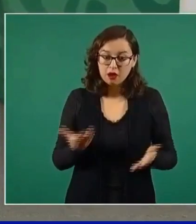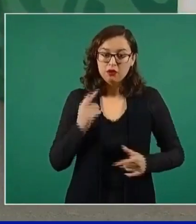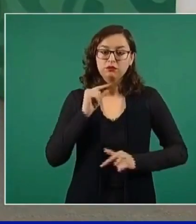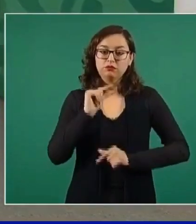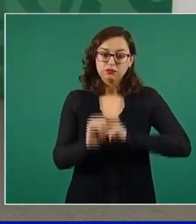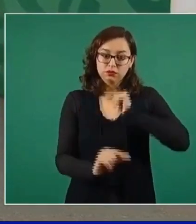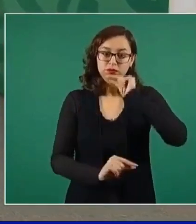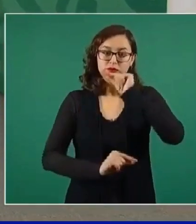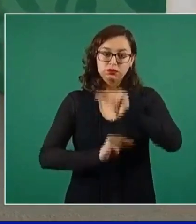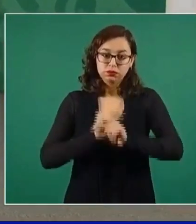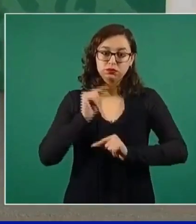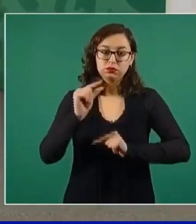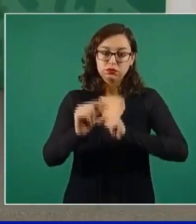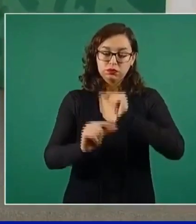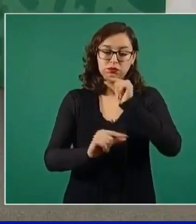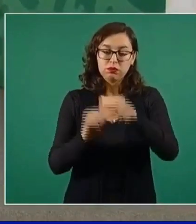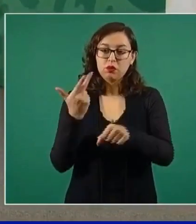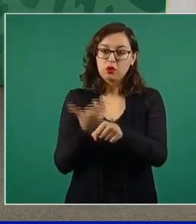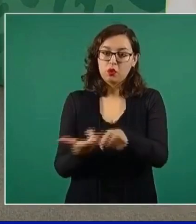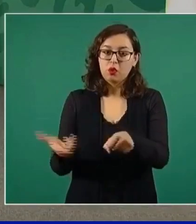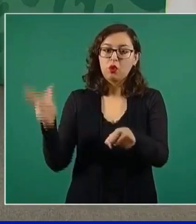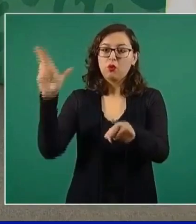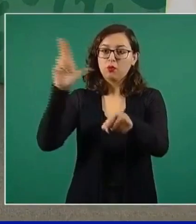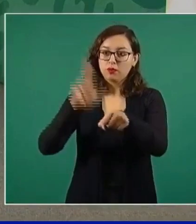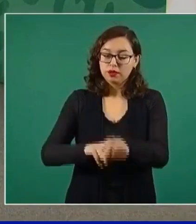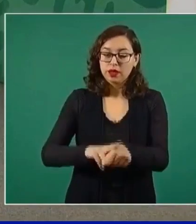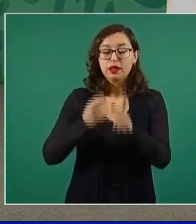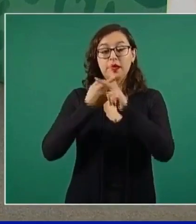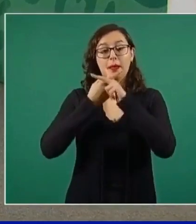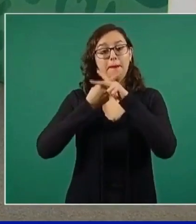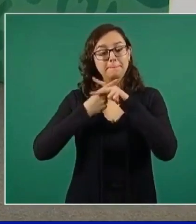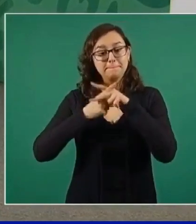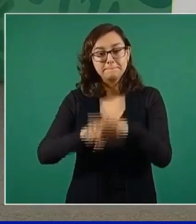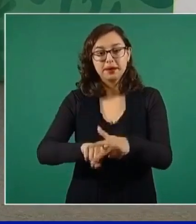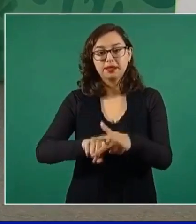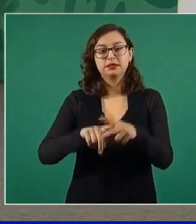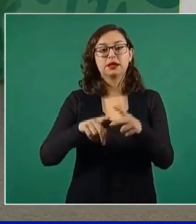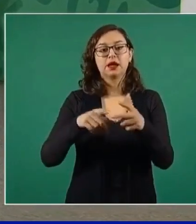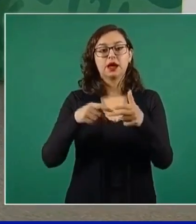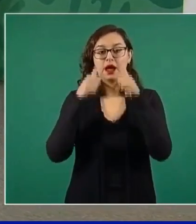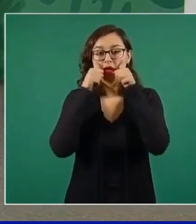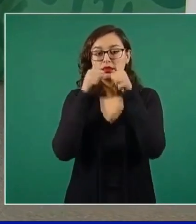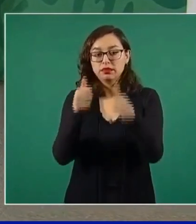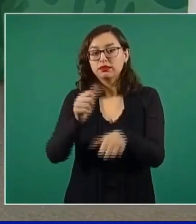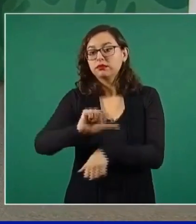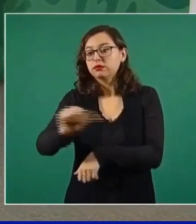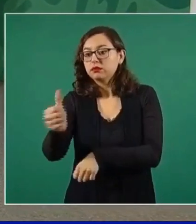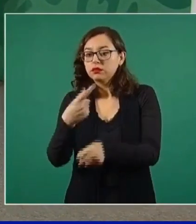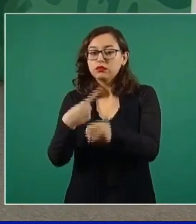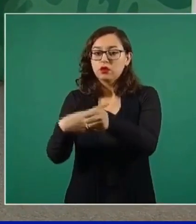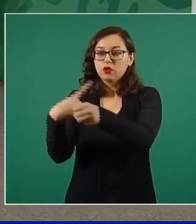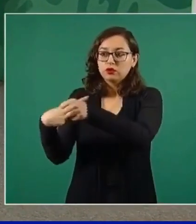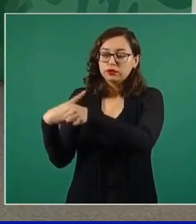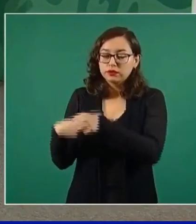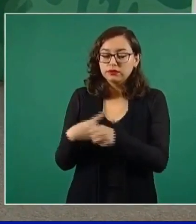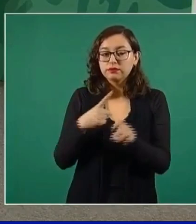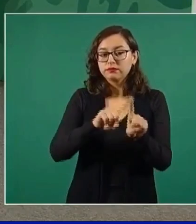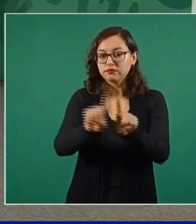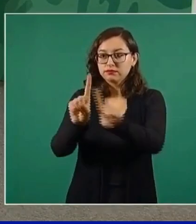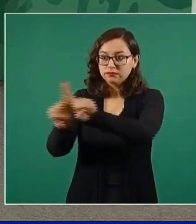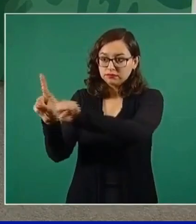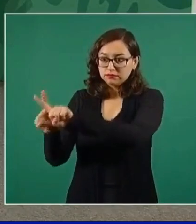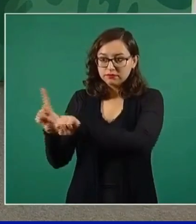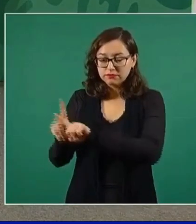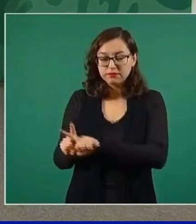a poco los hospitales ya están atendiendo otras causas de enfermedad.